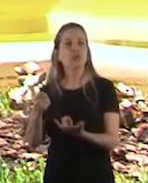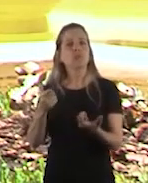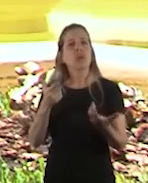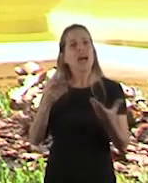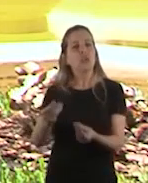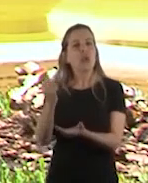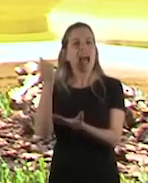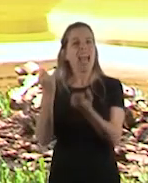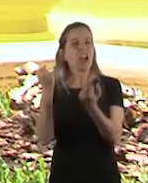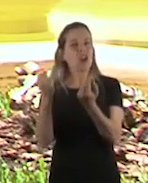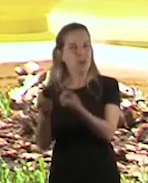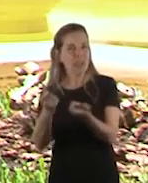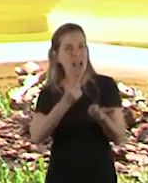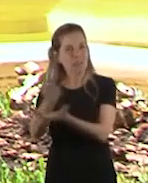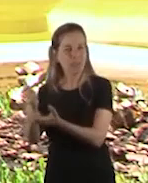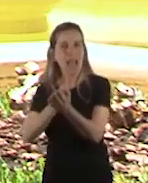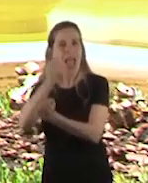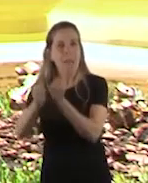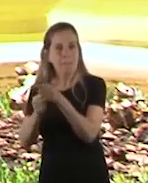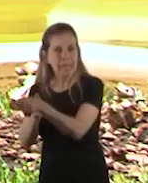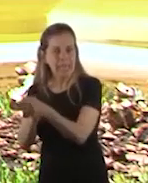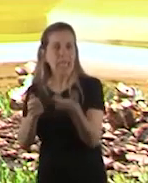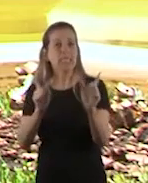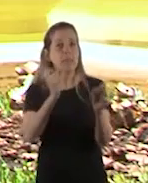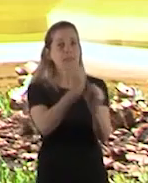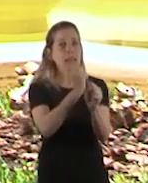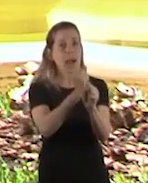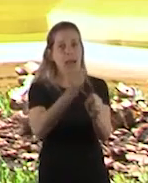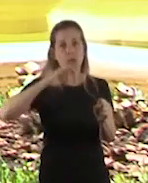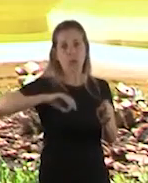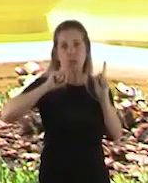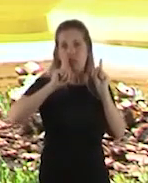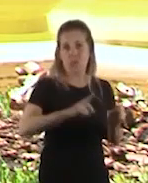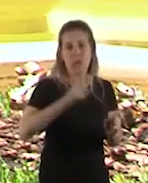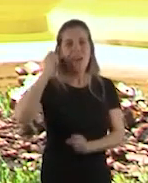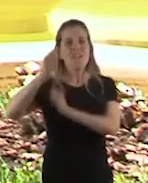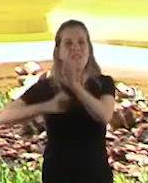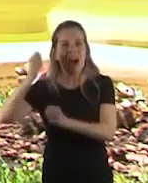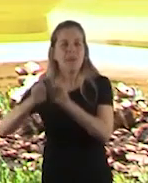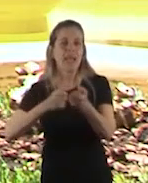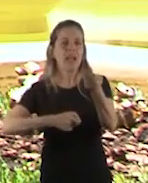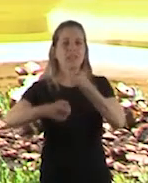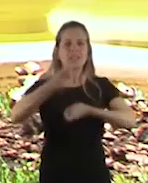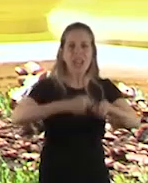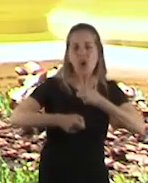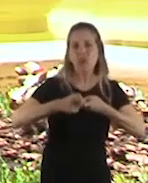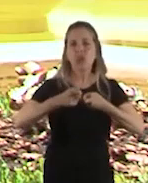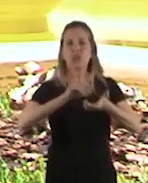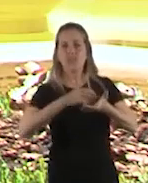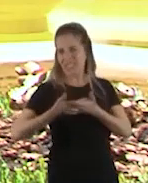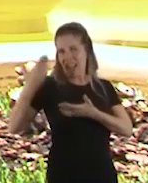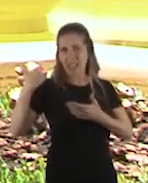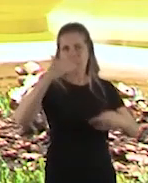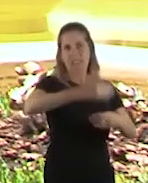y millones de trabajadores pudieron mantener sus salarios mientras las fábricas, oficinas y comercios estaban